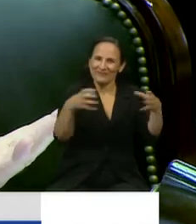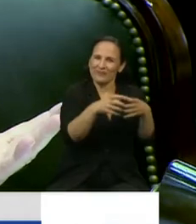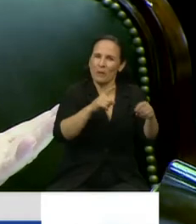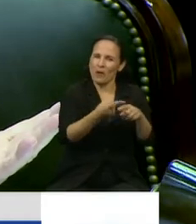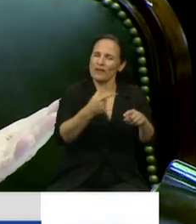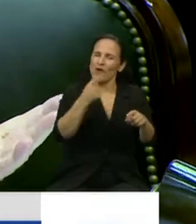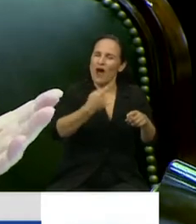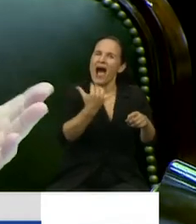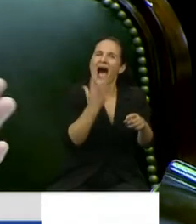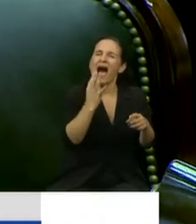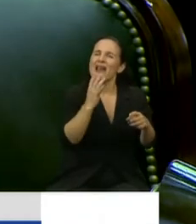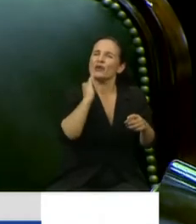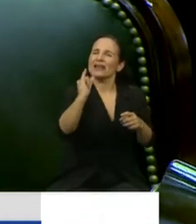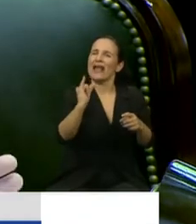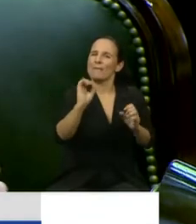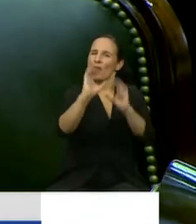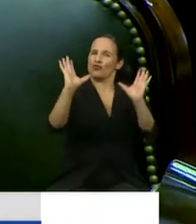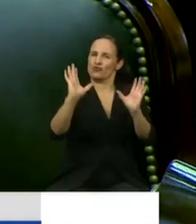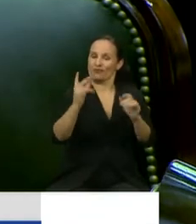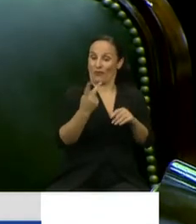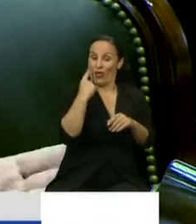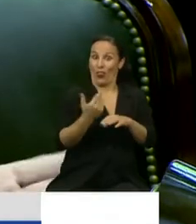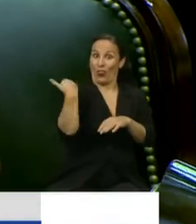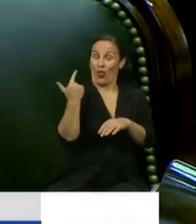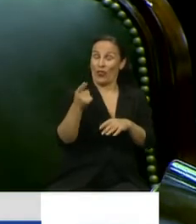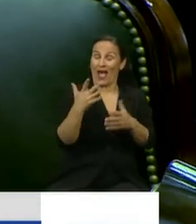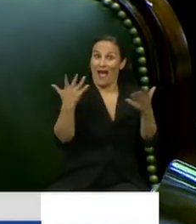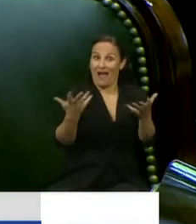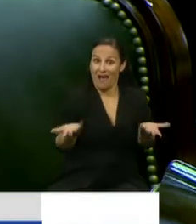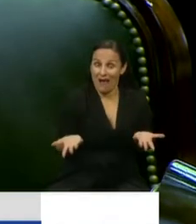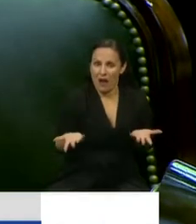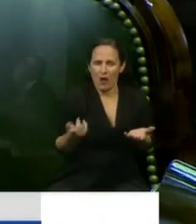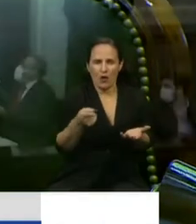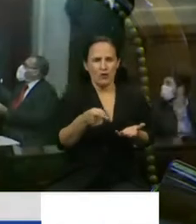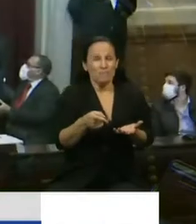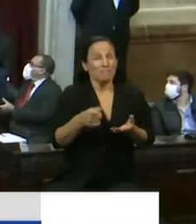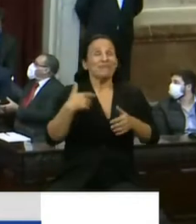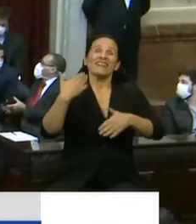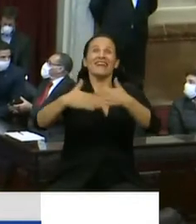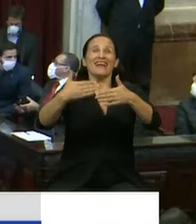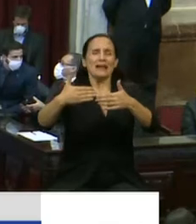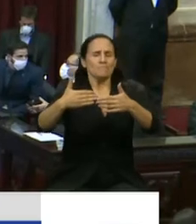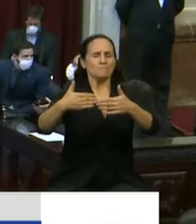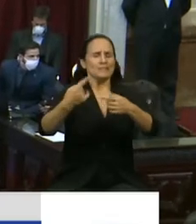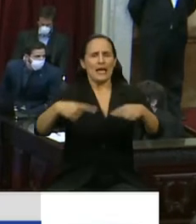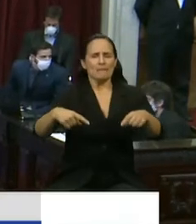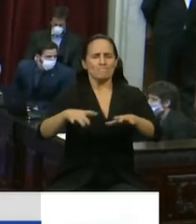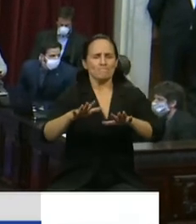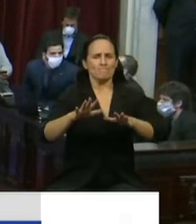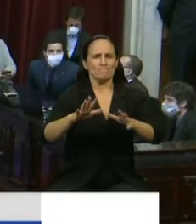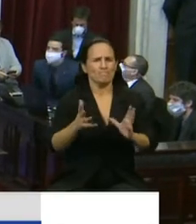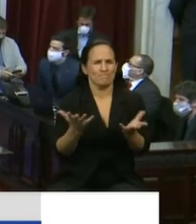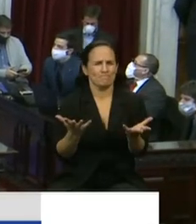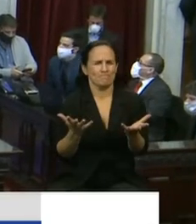marcar. Y hace dos días acaba de ocurrir algo que da por tierra con muchas cosas y expectativas que